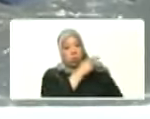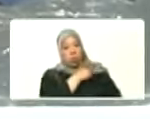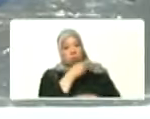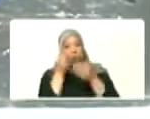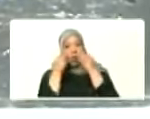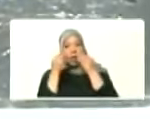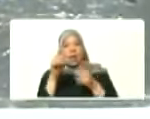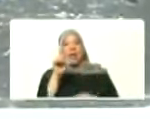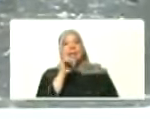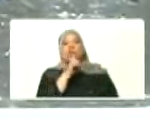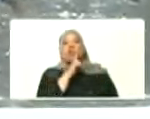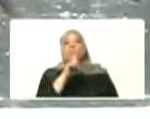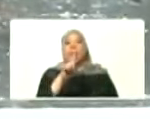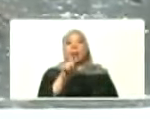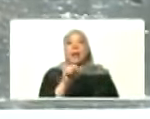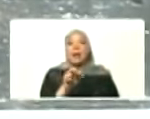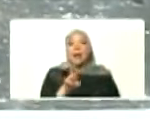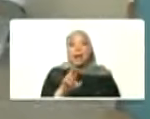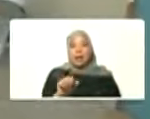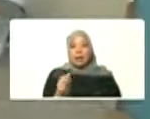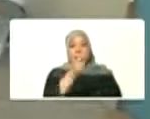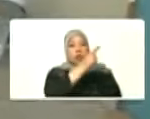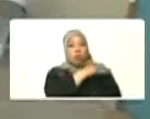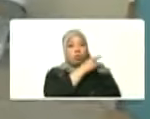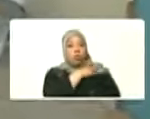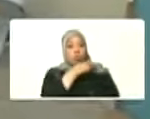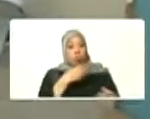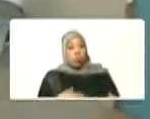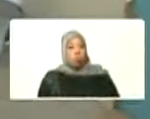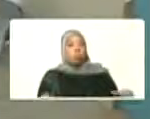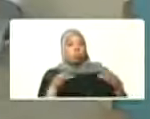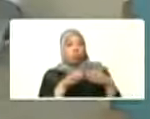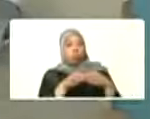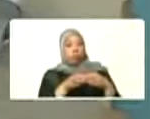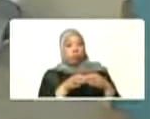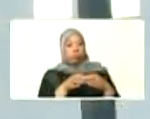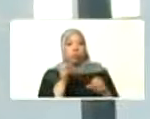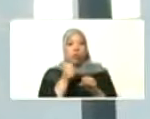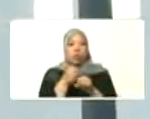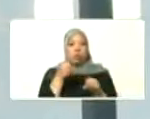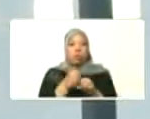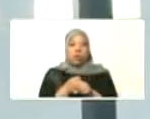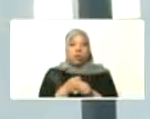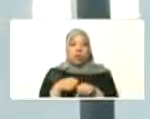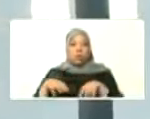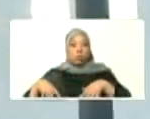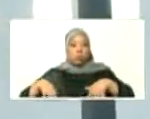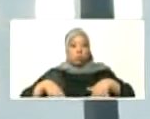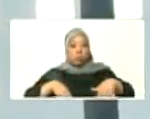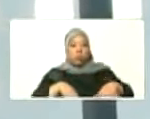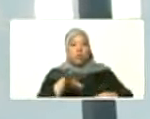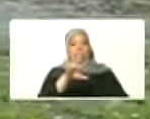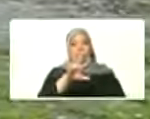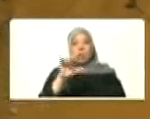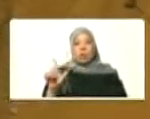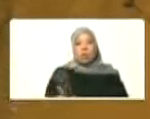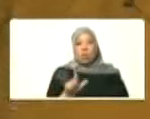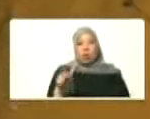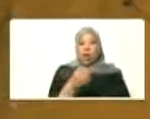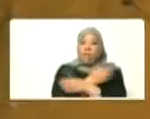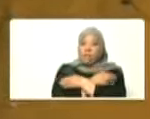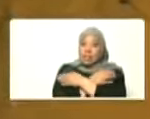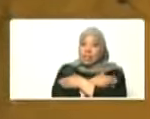Lara, comandante de la SODI Miranda y además comandante del extraordinario desfile del 5 de julio. Quiero